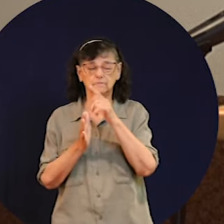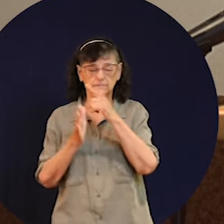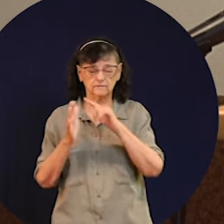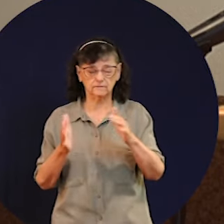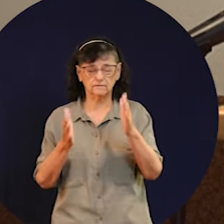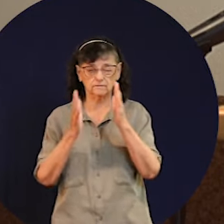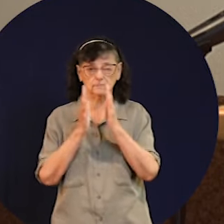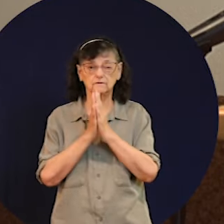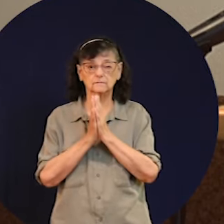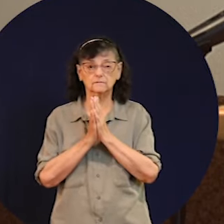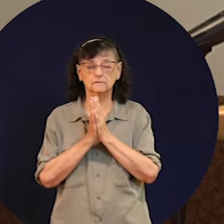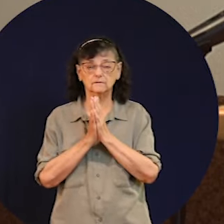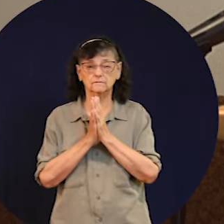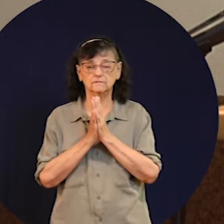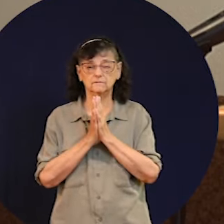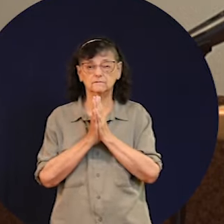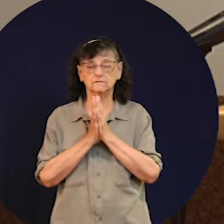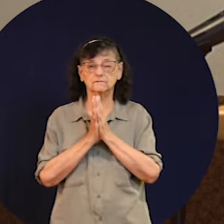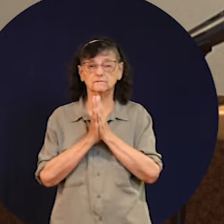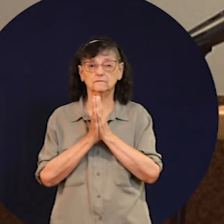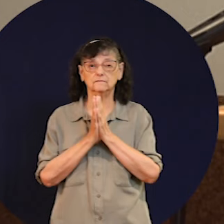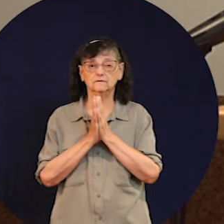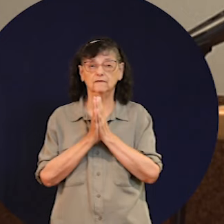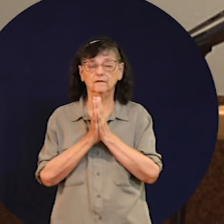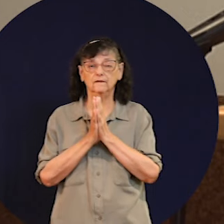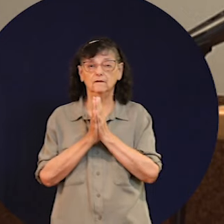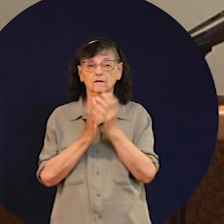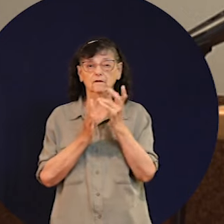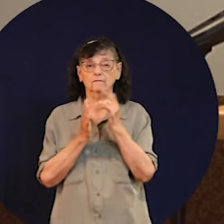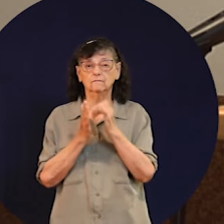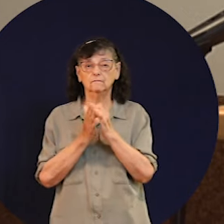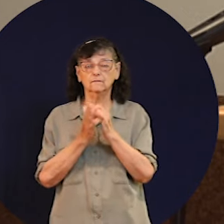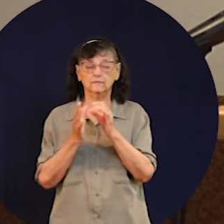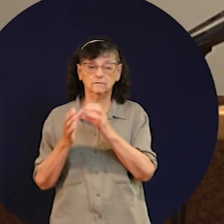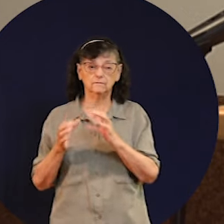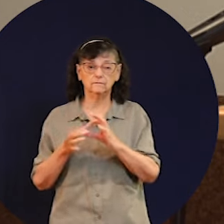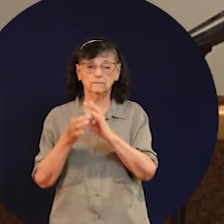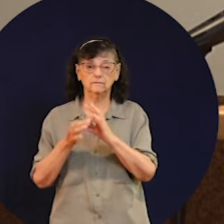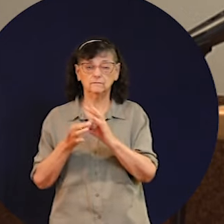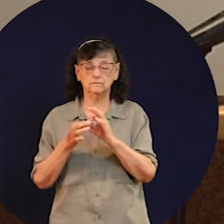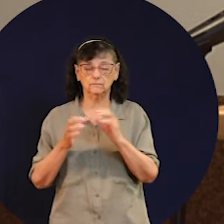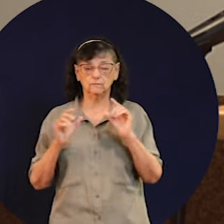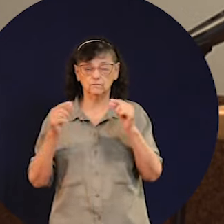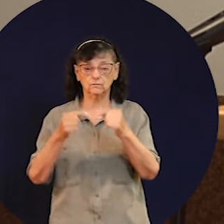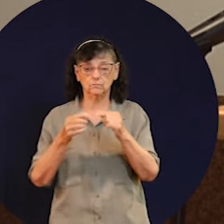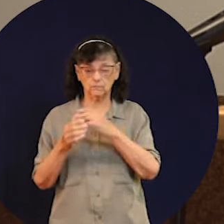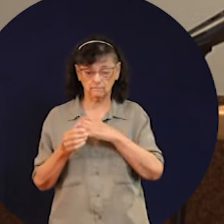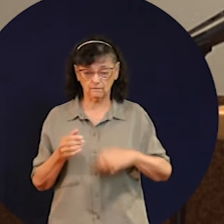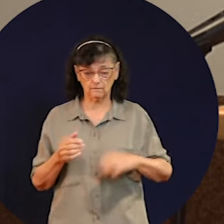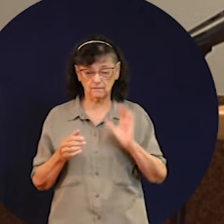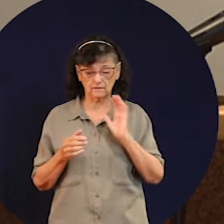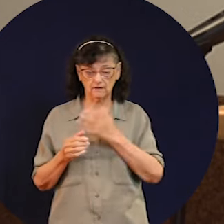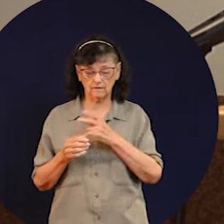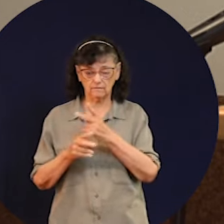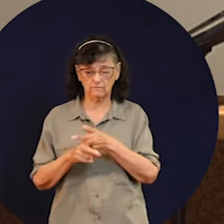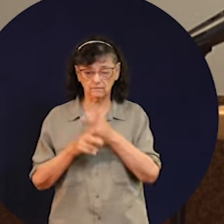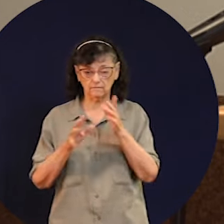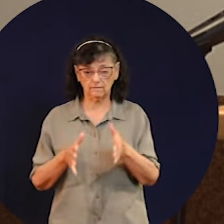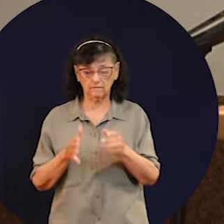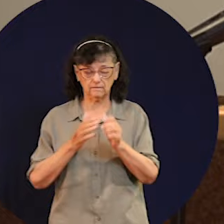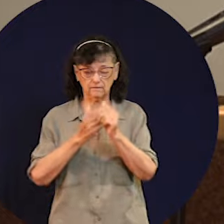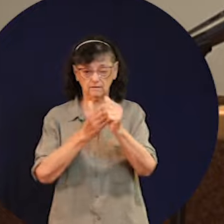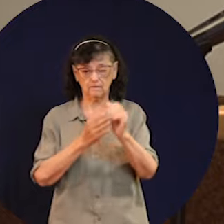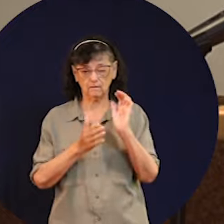Señor. Señor, escucha nuestra oración. Por esta reunión del rebaño de Cristo y nuestro pastor que nos